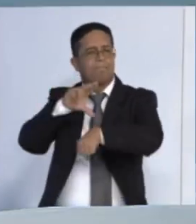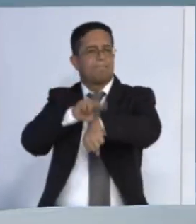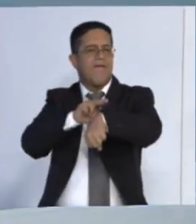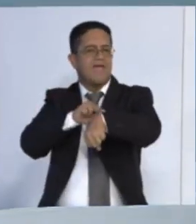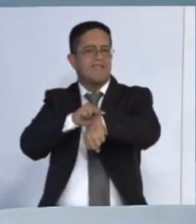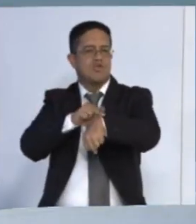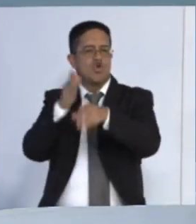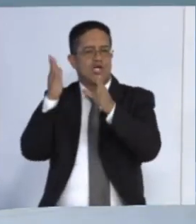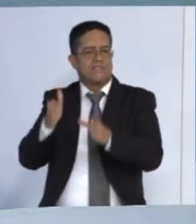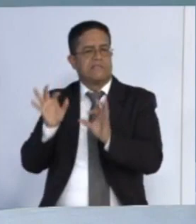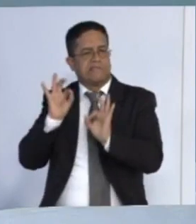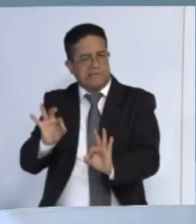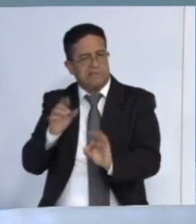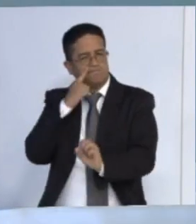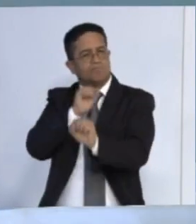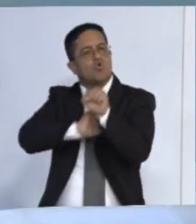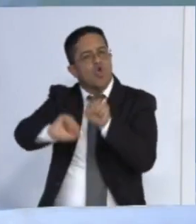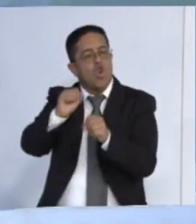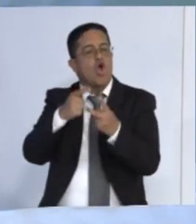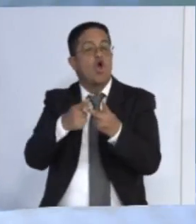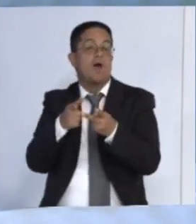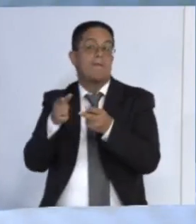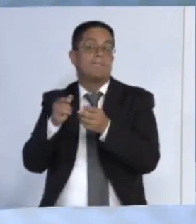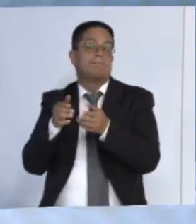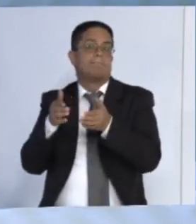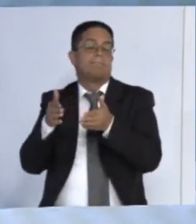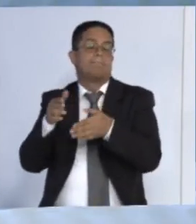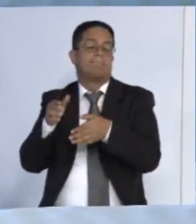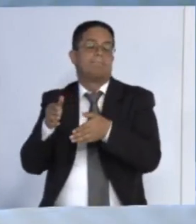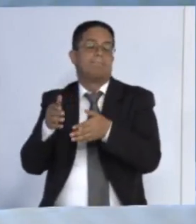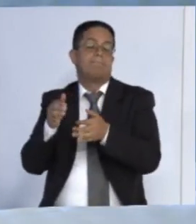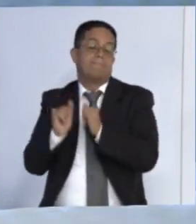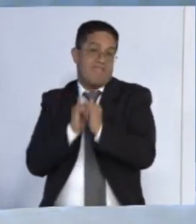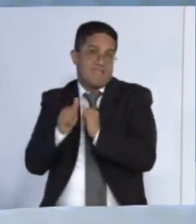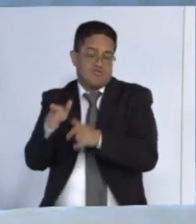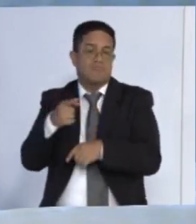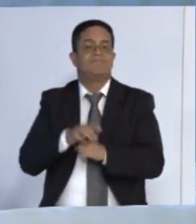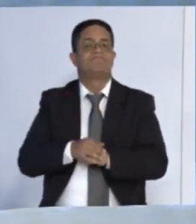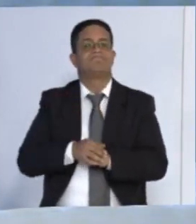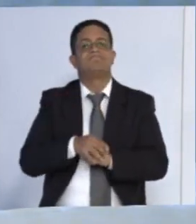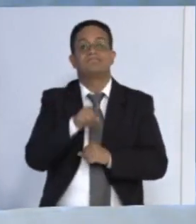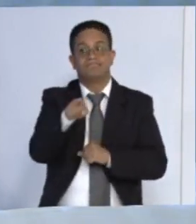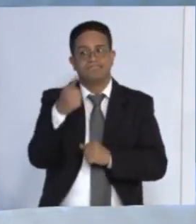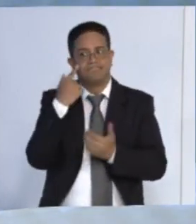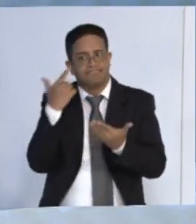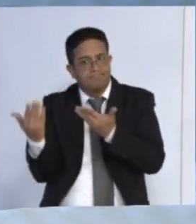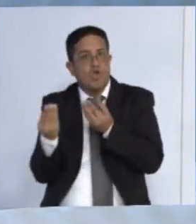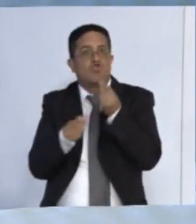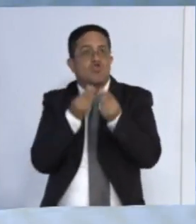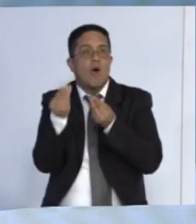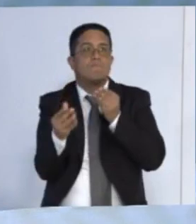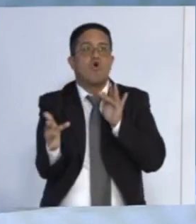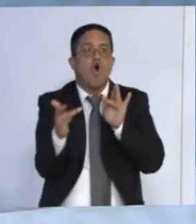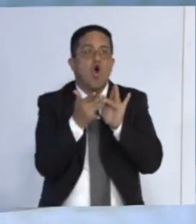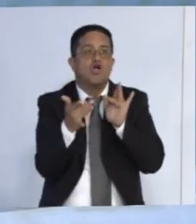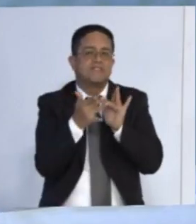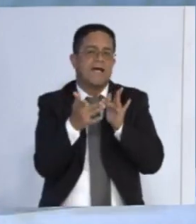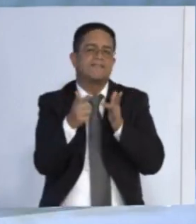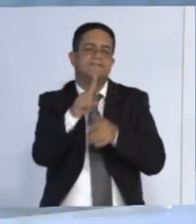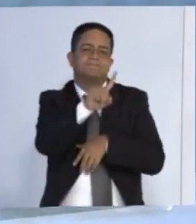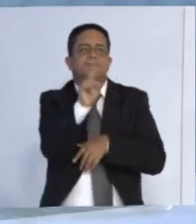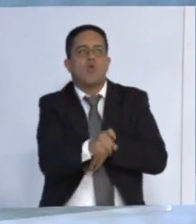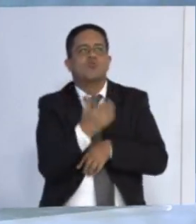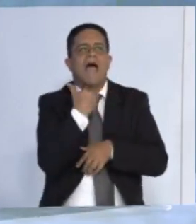médico, inmunólogo, pediatra y también alergólogo. Así que tiene sus redes para poder